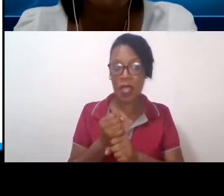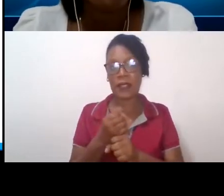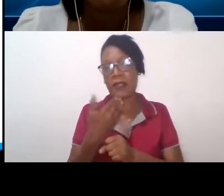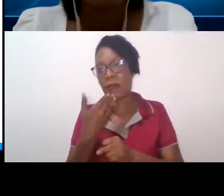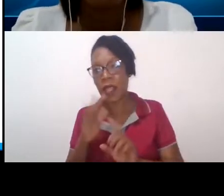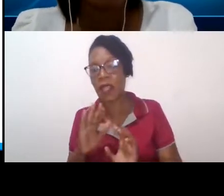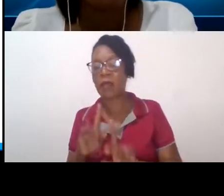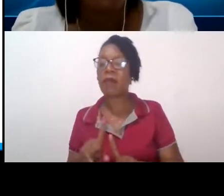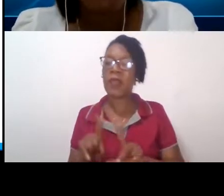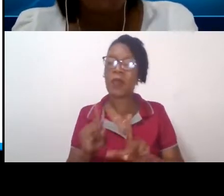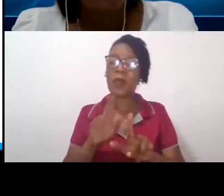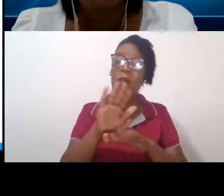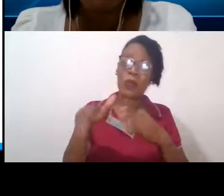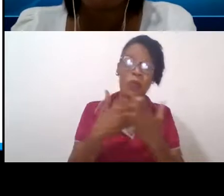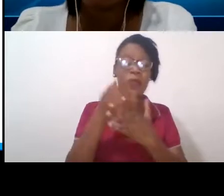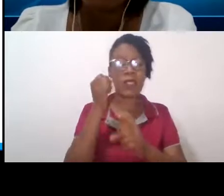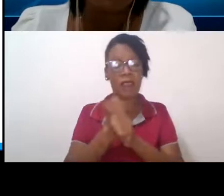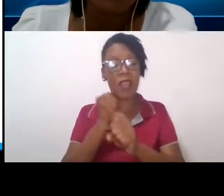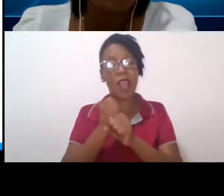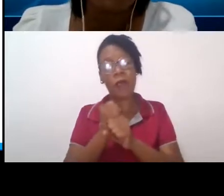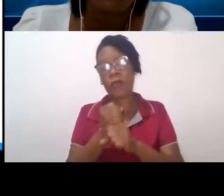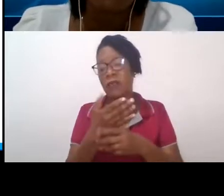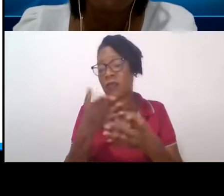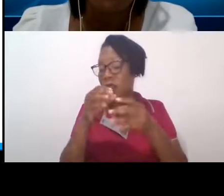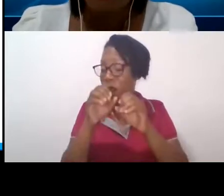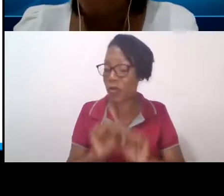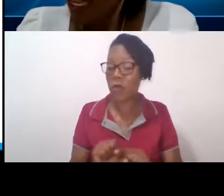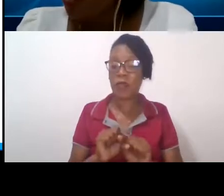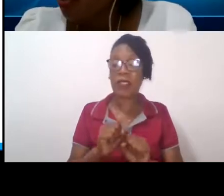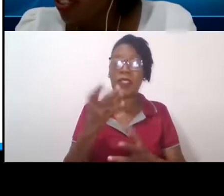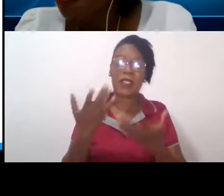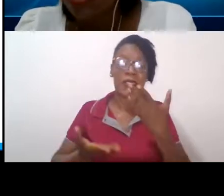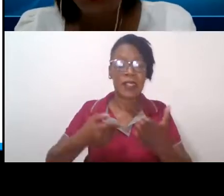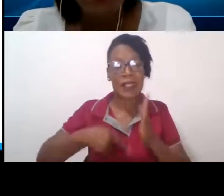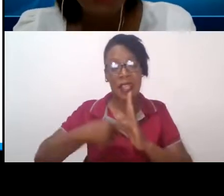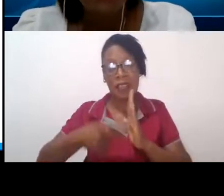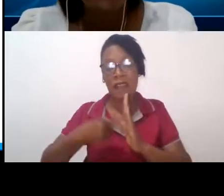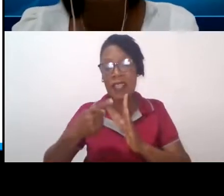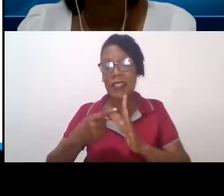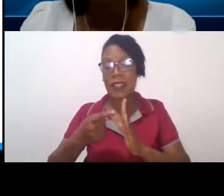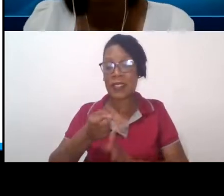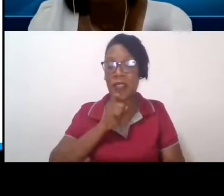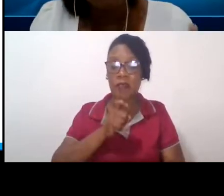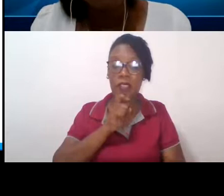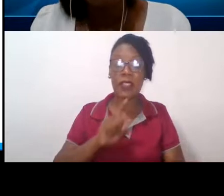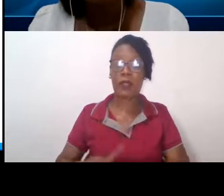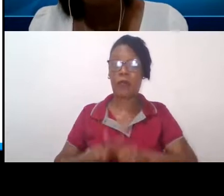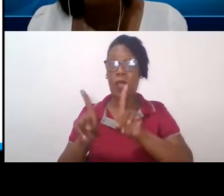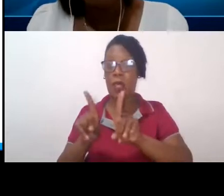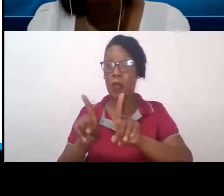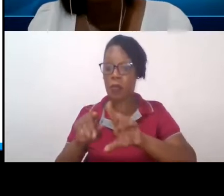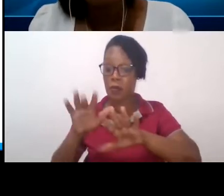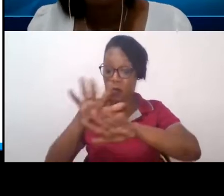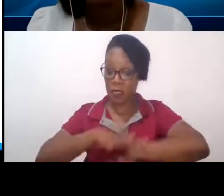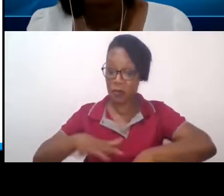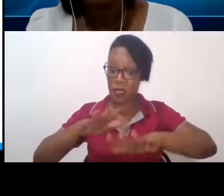trabajamos con lo que podemos, a veces con las uñas y los dientes. Pero esos espacios precisamente de conversatorio